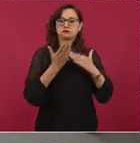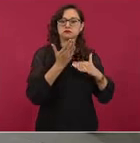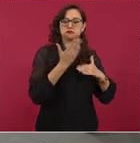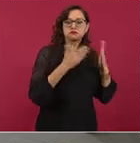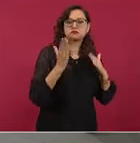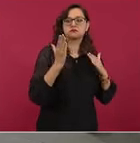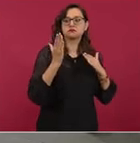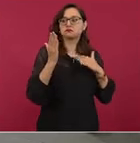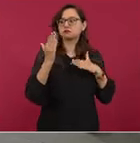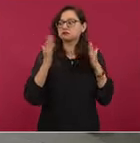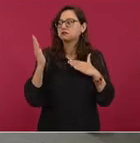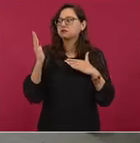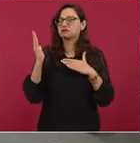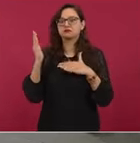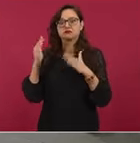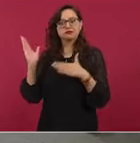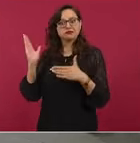inaugurando obras,